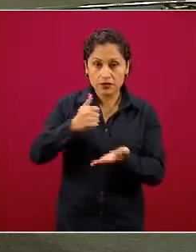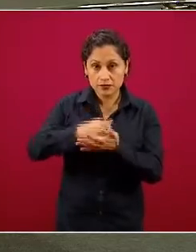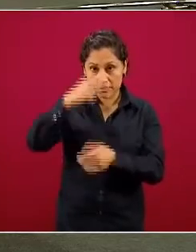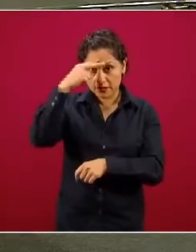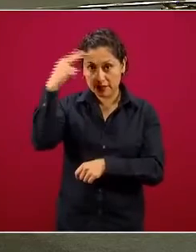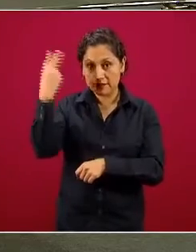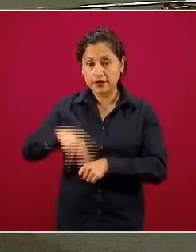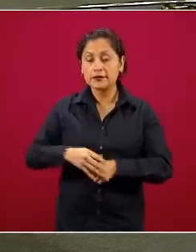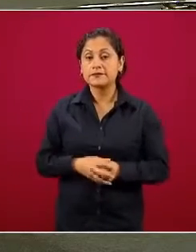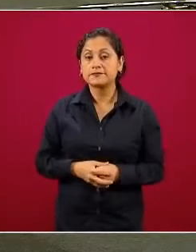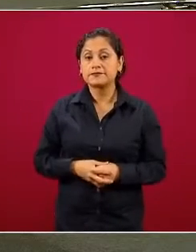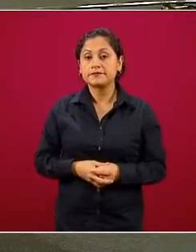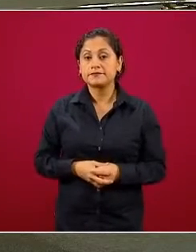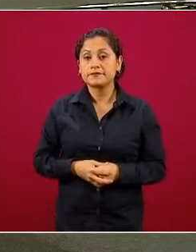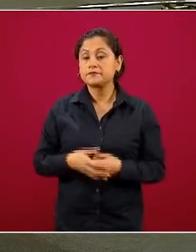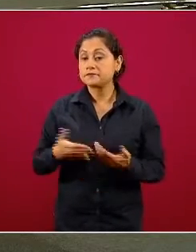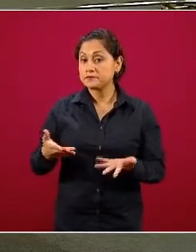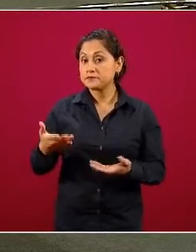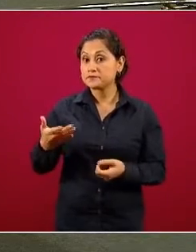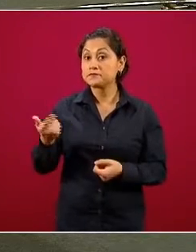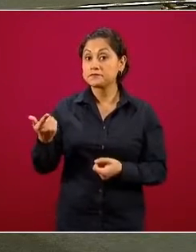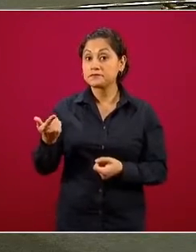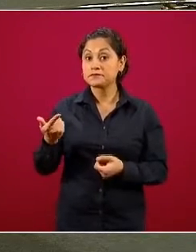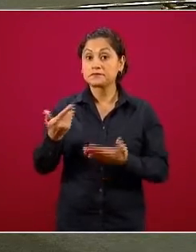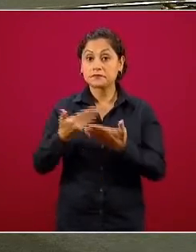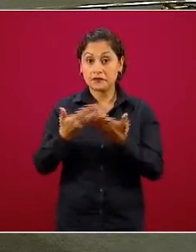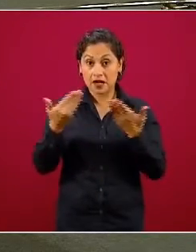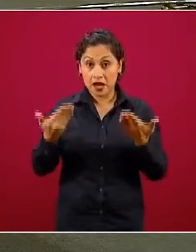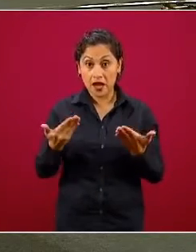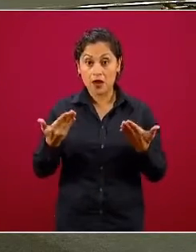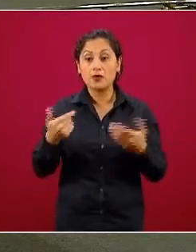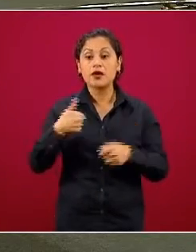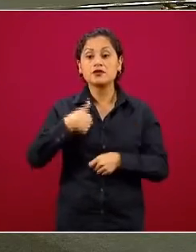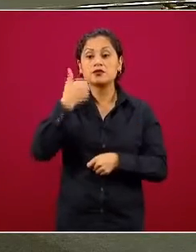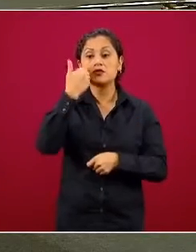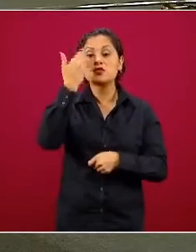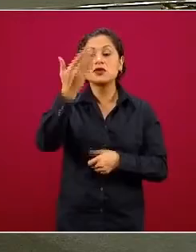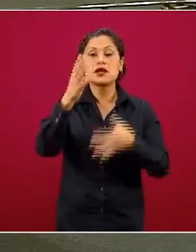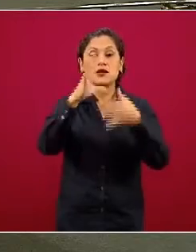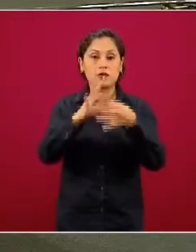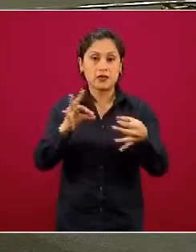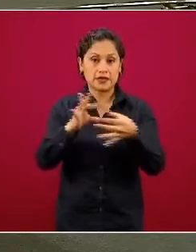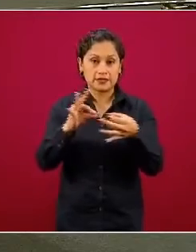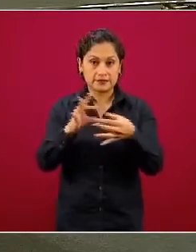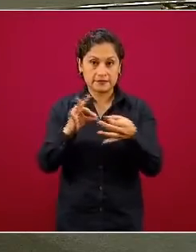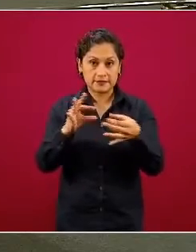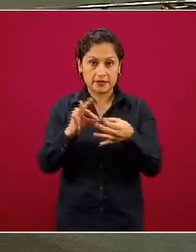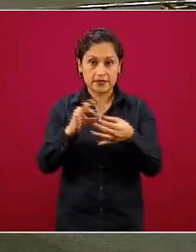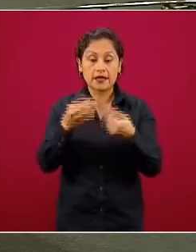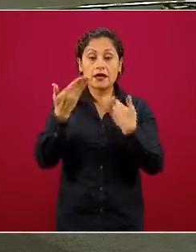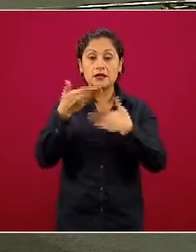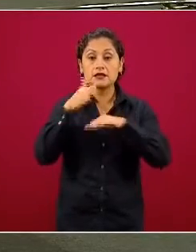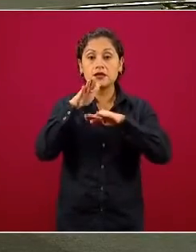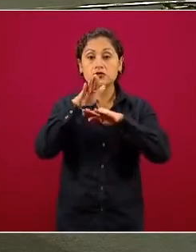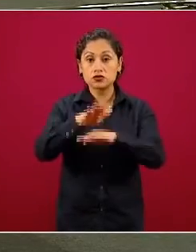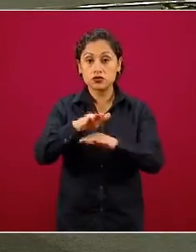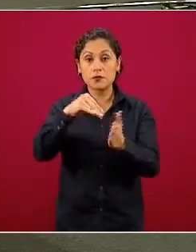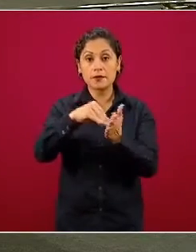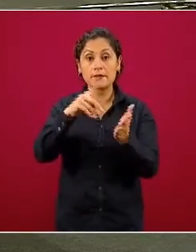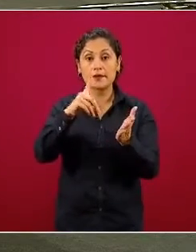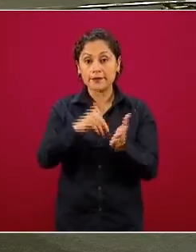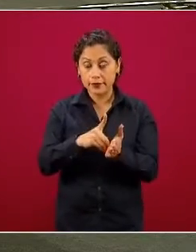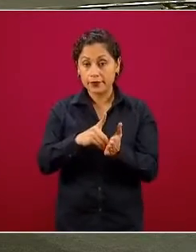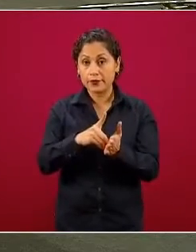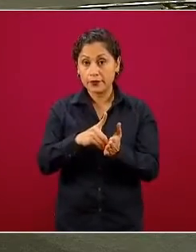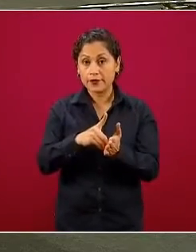segmento, quisiera comentar con ustedes un poco de la metodología, me voy a permitir pararme, de la